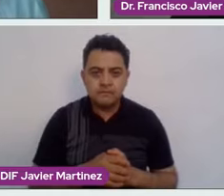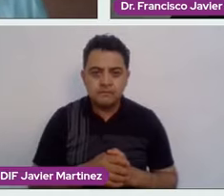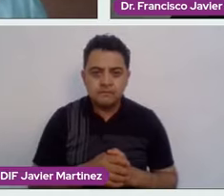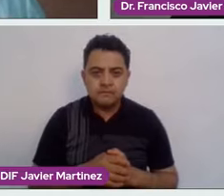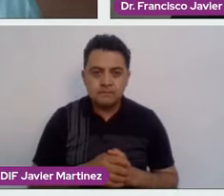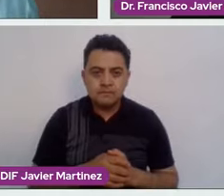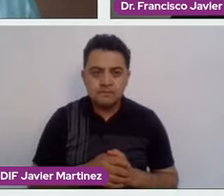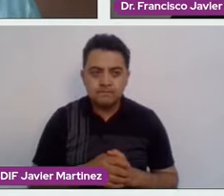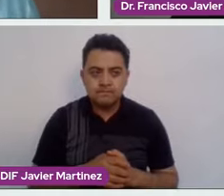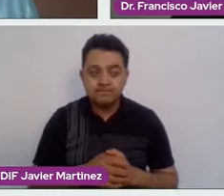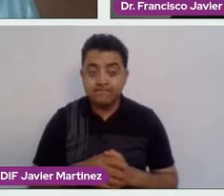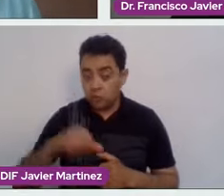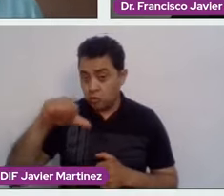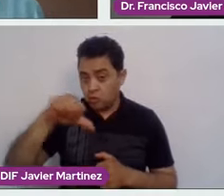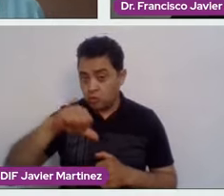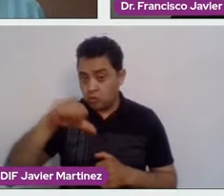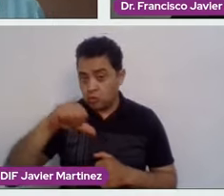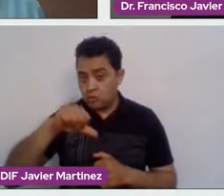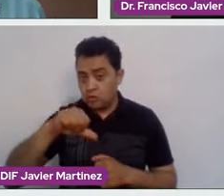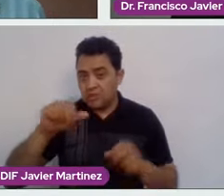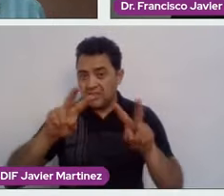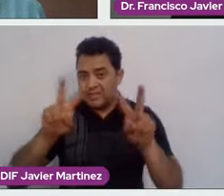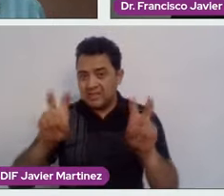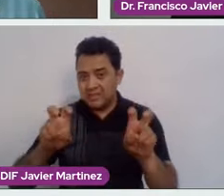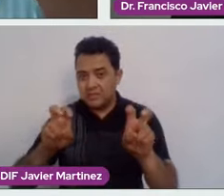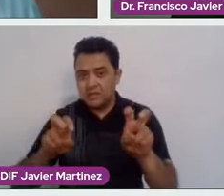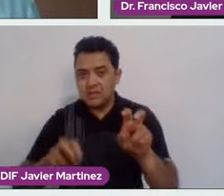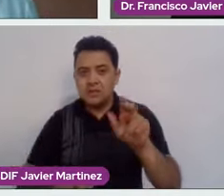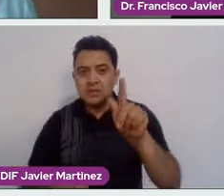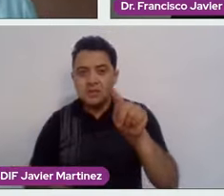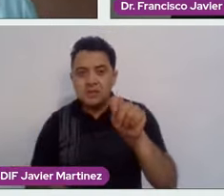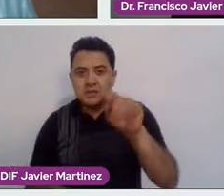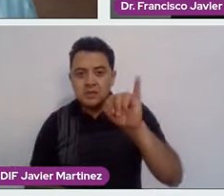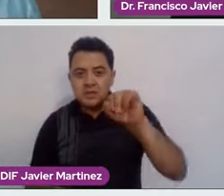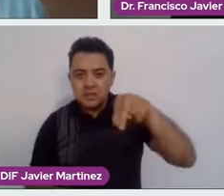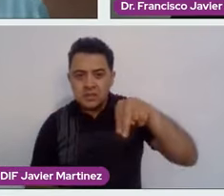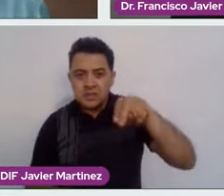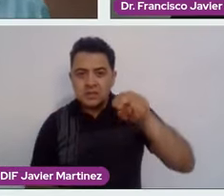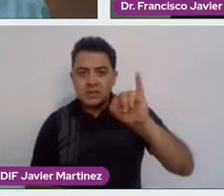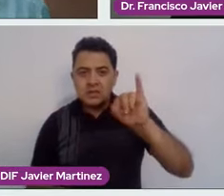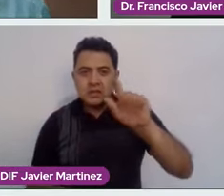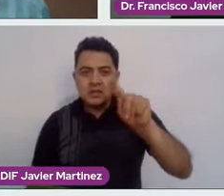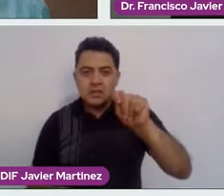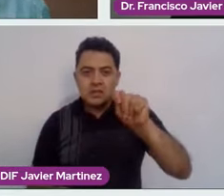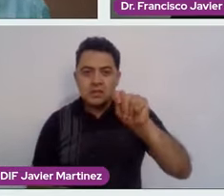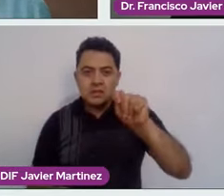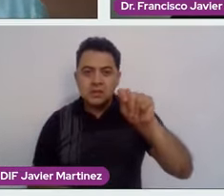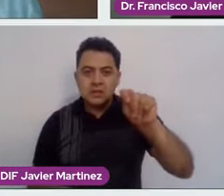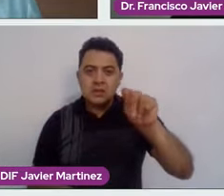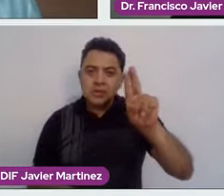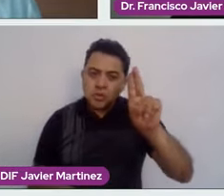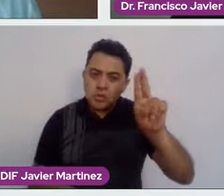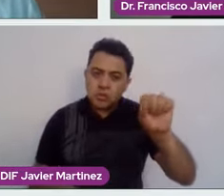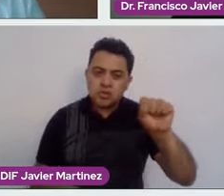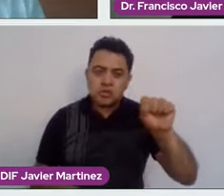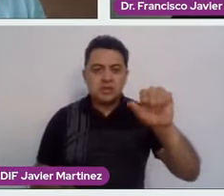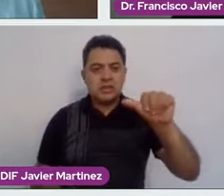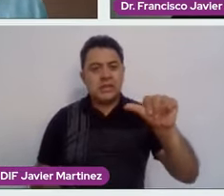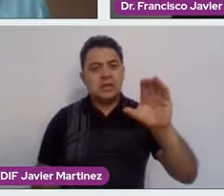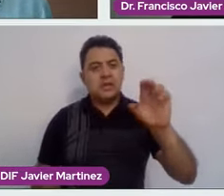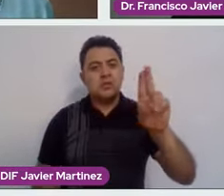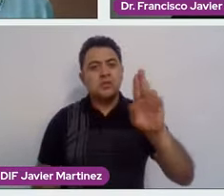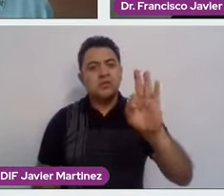Hoy estaremos hablando de tinnitus o acúfenos con el doctor Francisco Javier Mancilla Mejía. En este momento